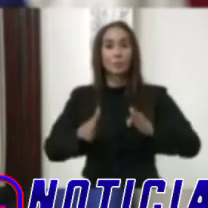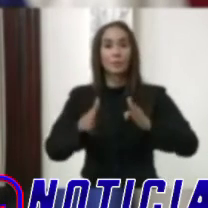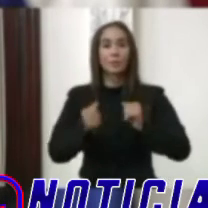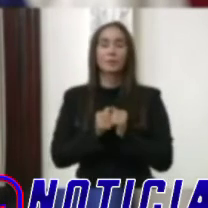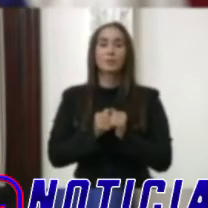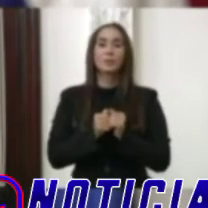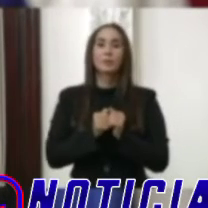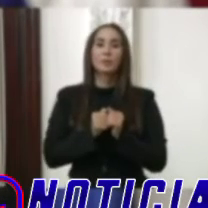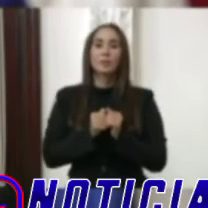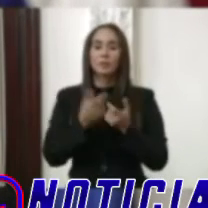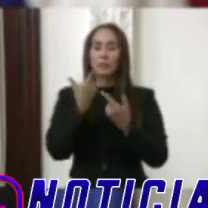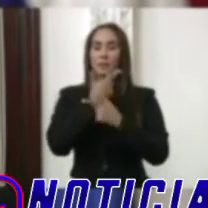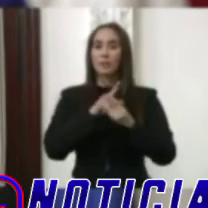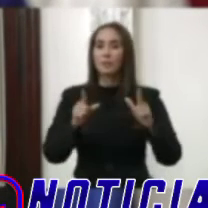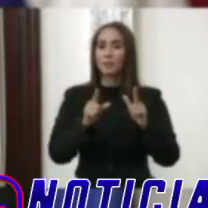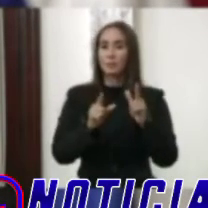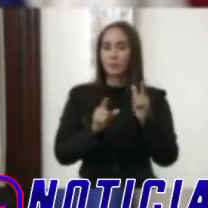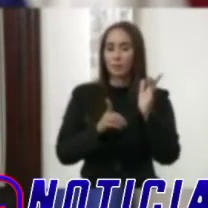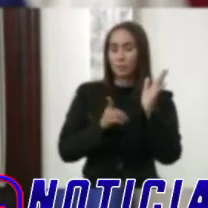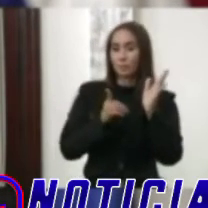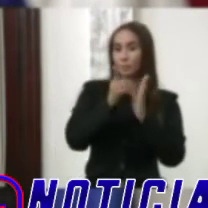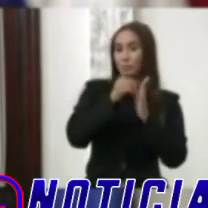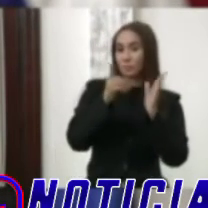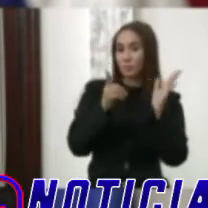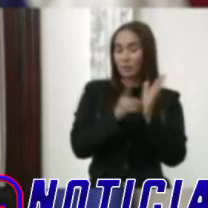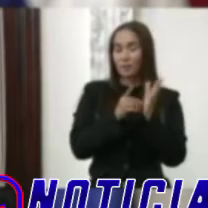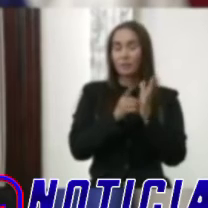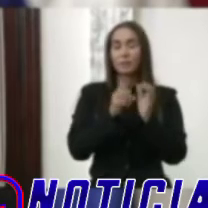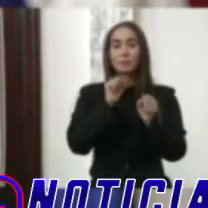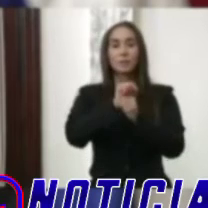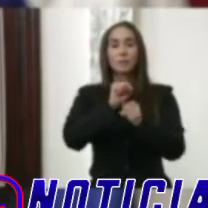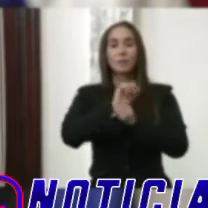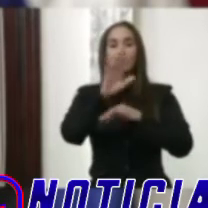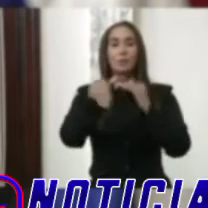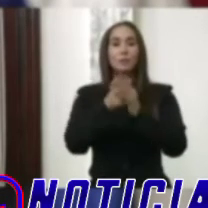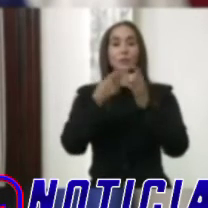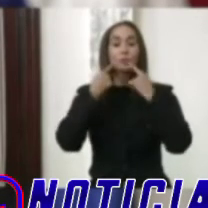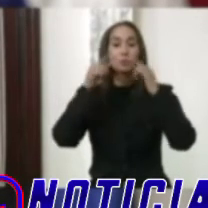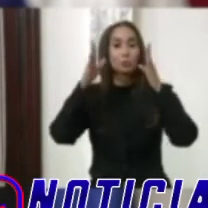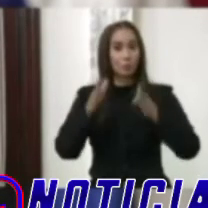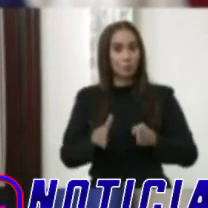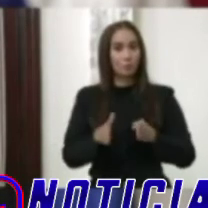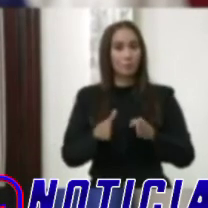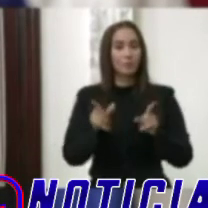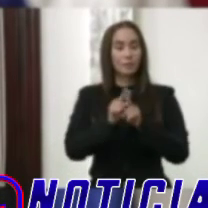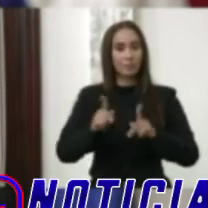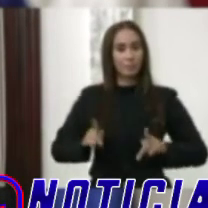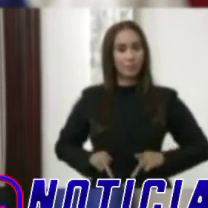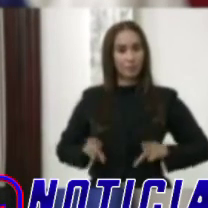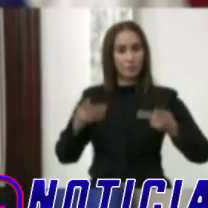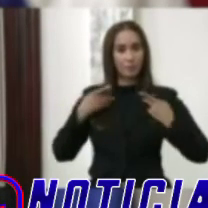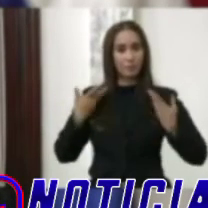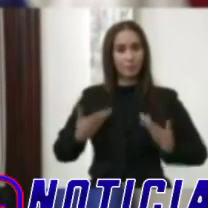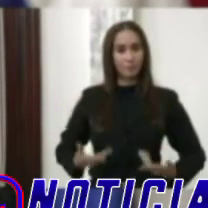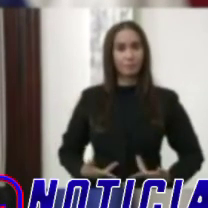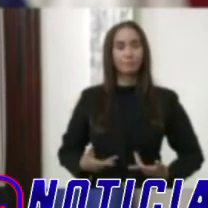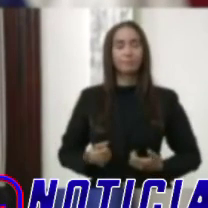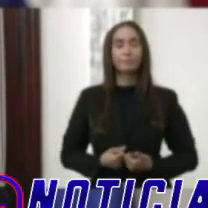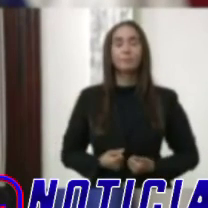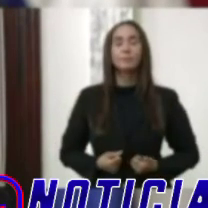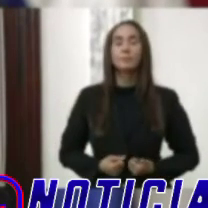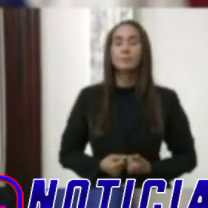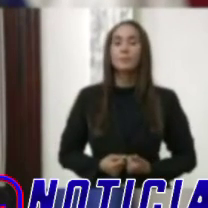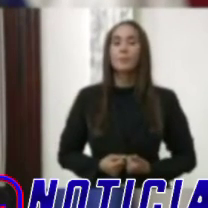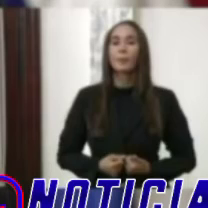protección de los derechos y el trabajo de los periodistas, así como de sus vidas. Es de